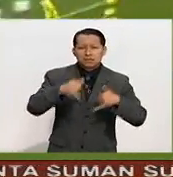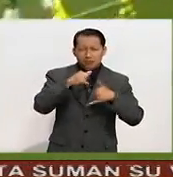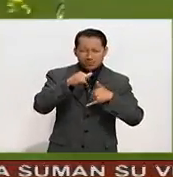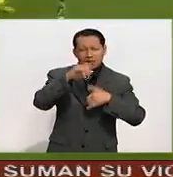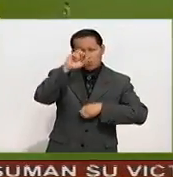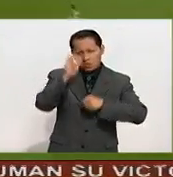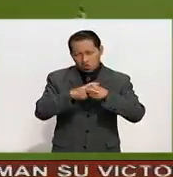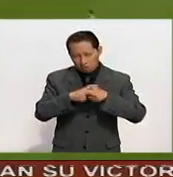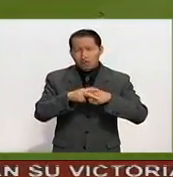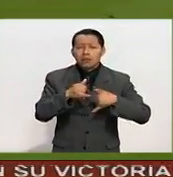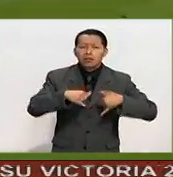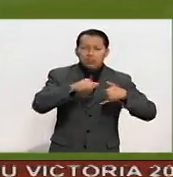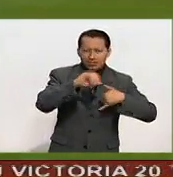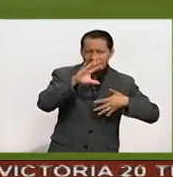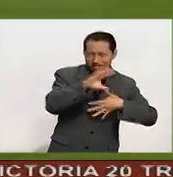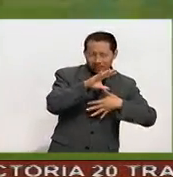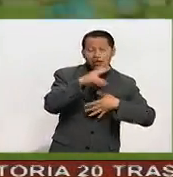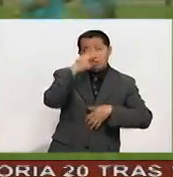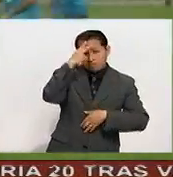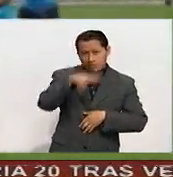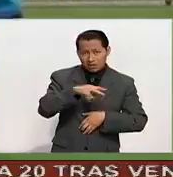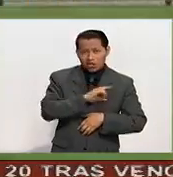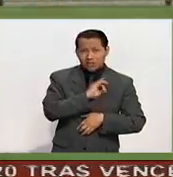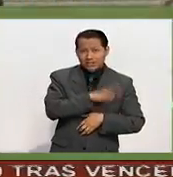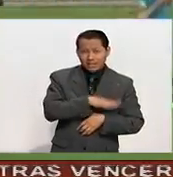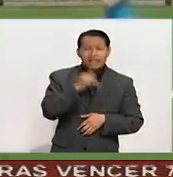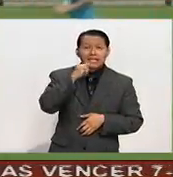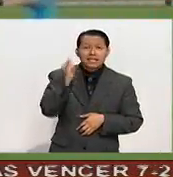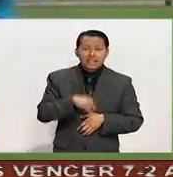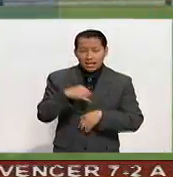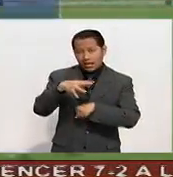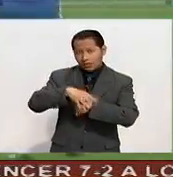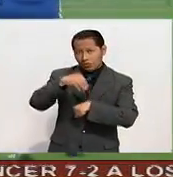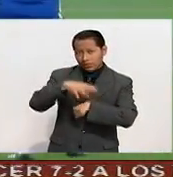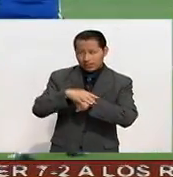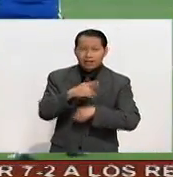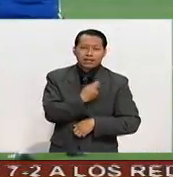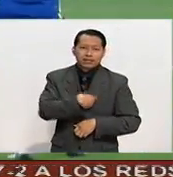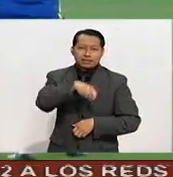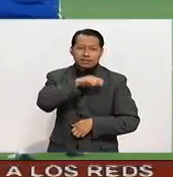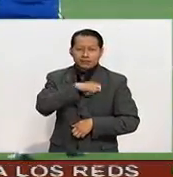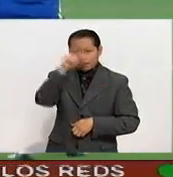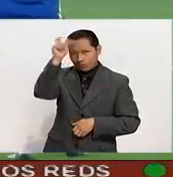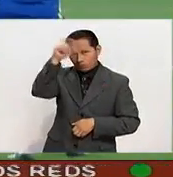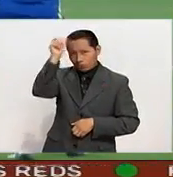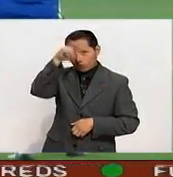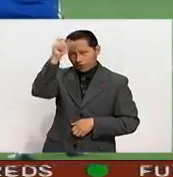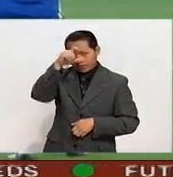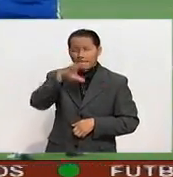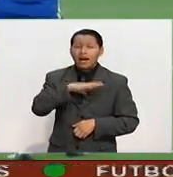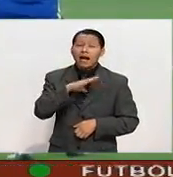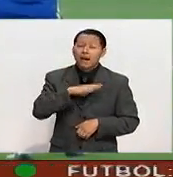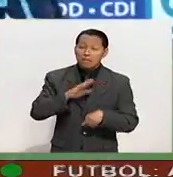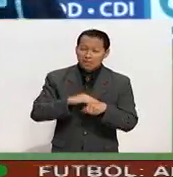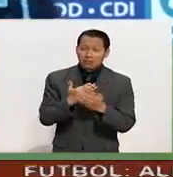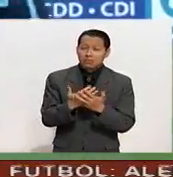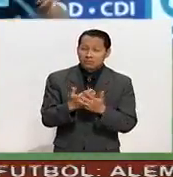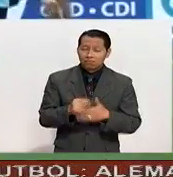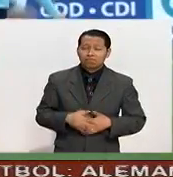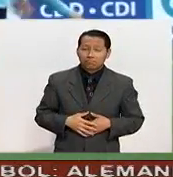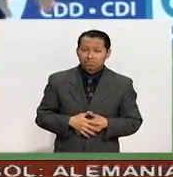América Centenario. México contra Chile, Italia contra Suecia y España contra Turquía entre los más